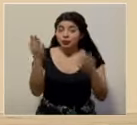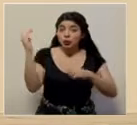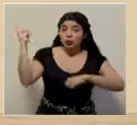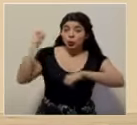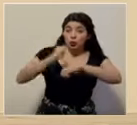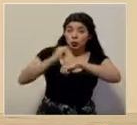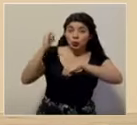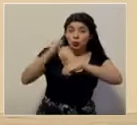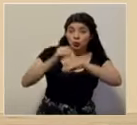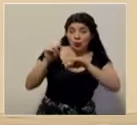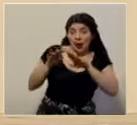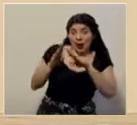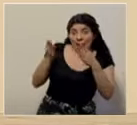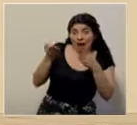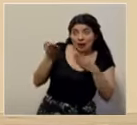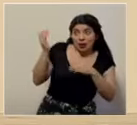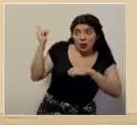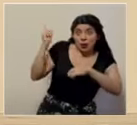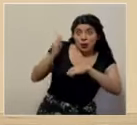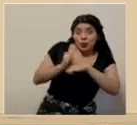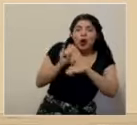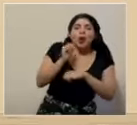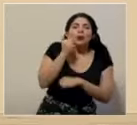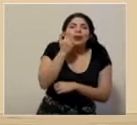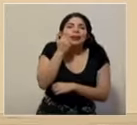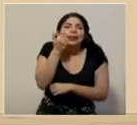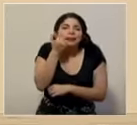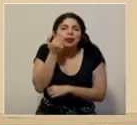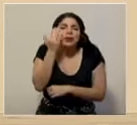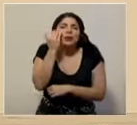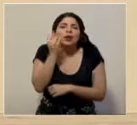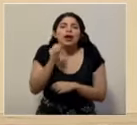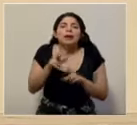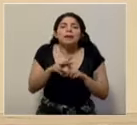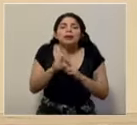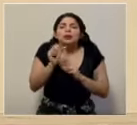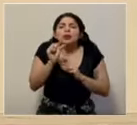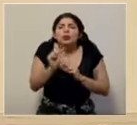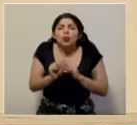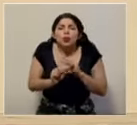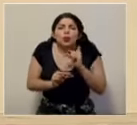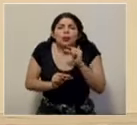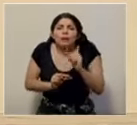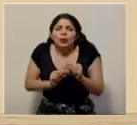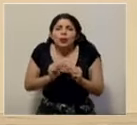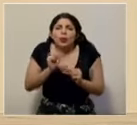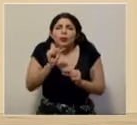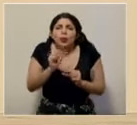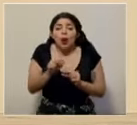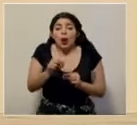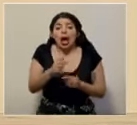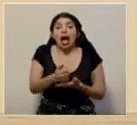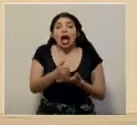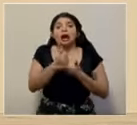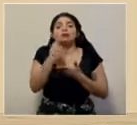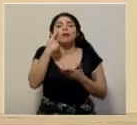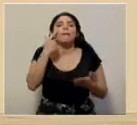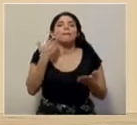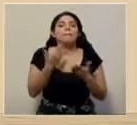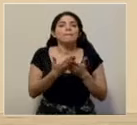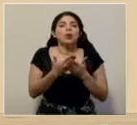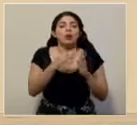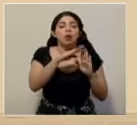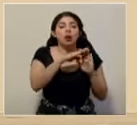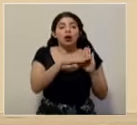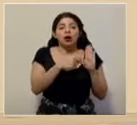vuelos sin duda es un proceso, si se quiere, tímido, es un proceso muy gradual, pero eso nos permite ir probando los